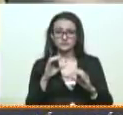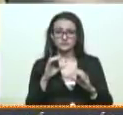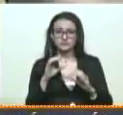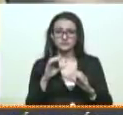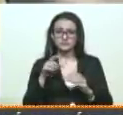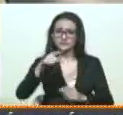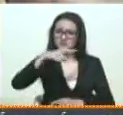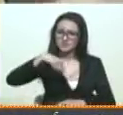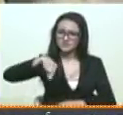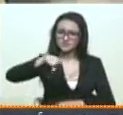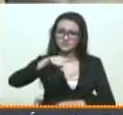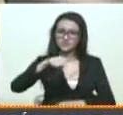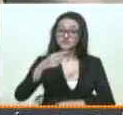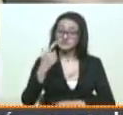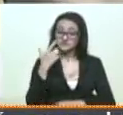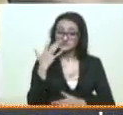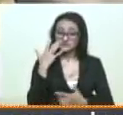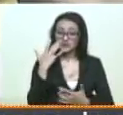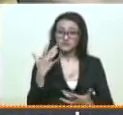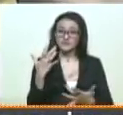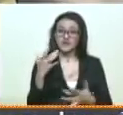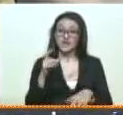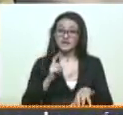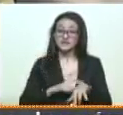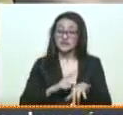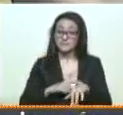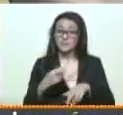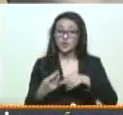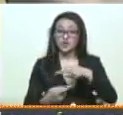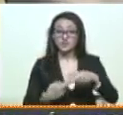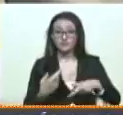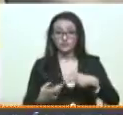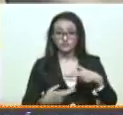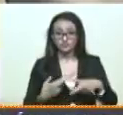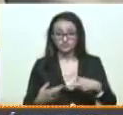se han hecho presentes en tiempos de revolución